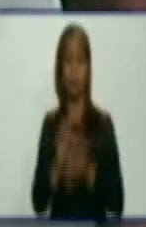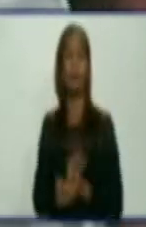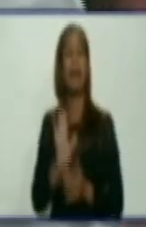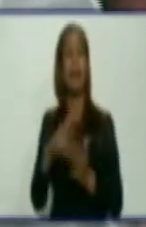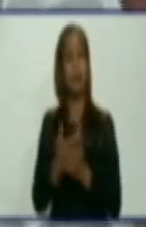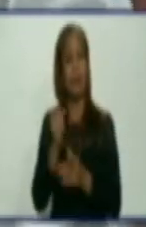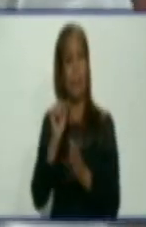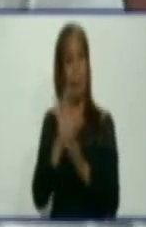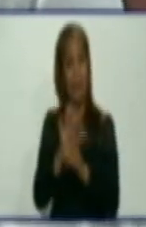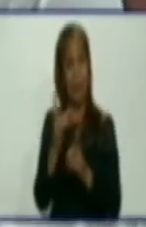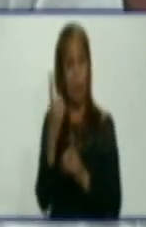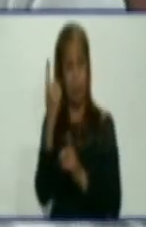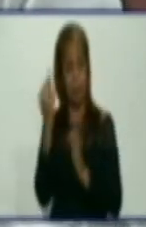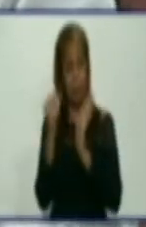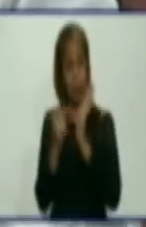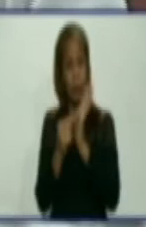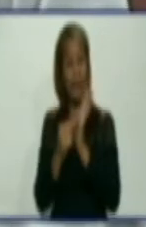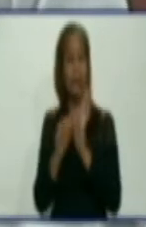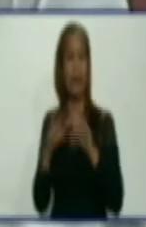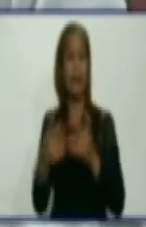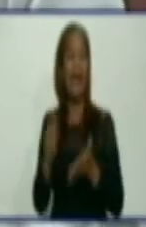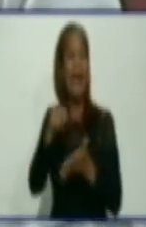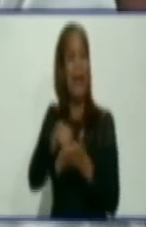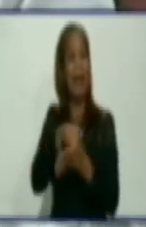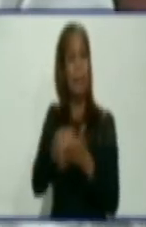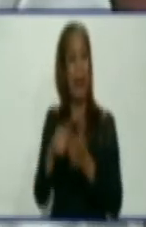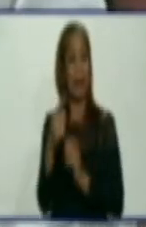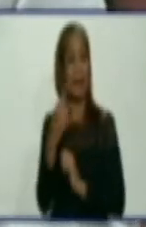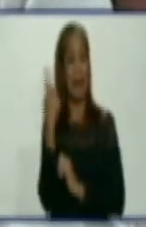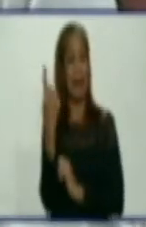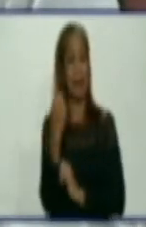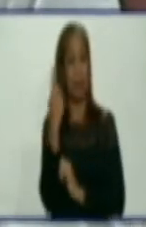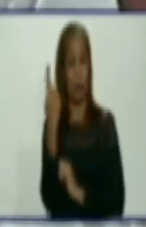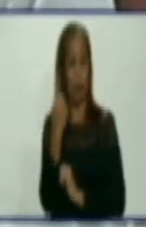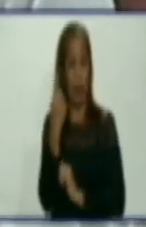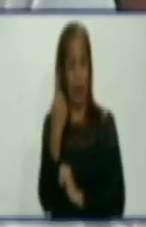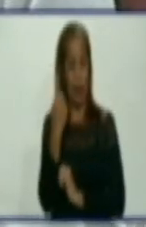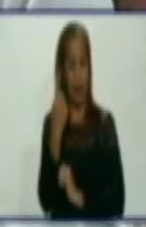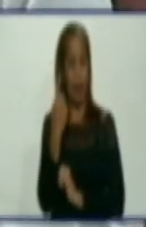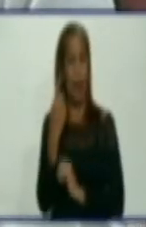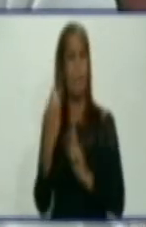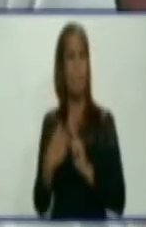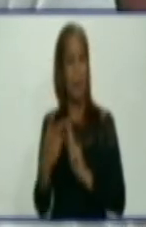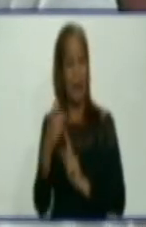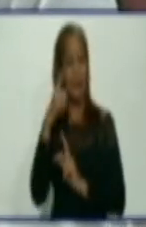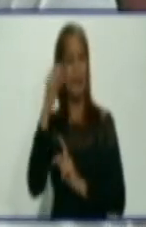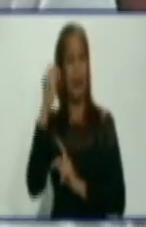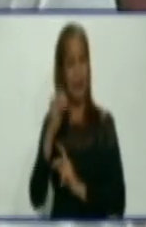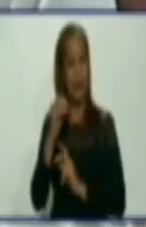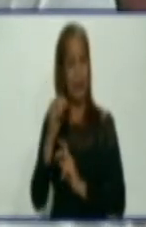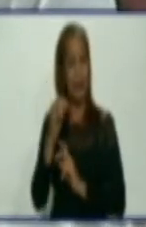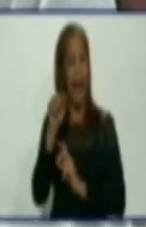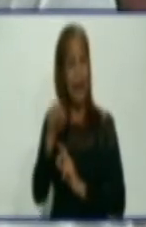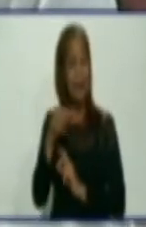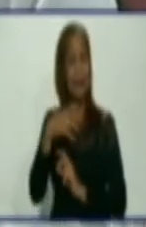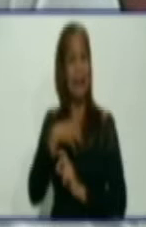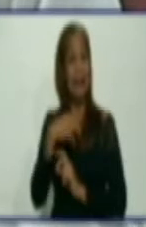importante. El Plan Nacional para el Enfrentamiento a la Enfermedad establece